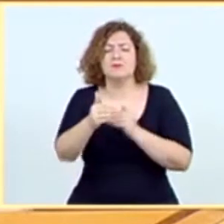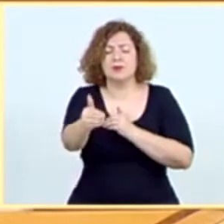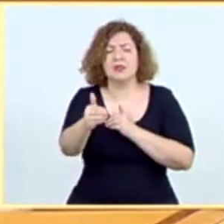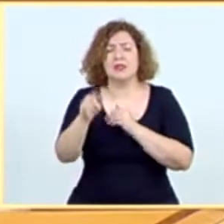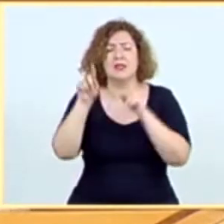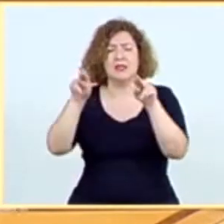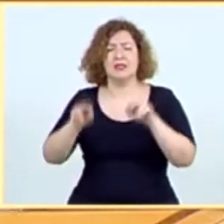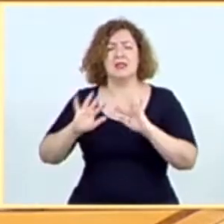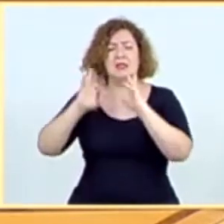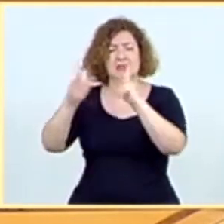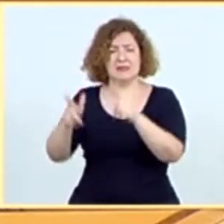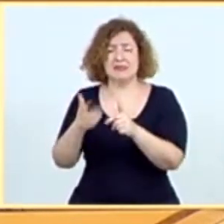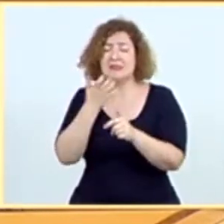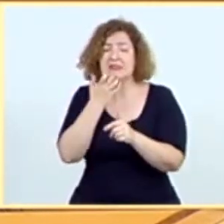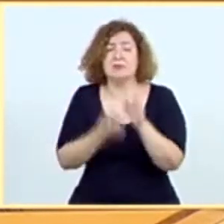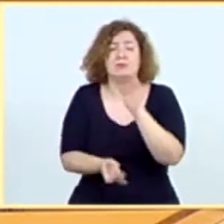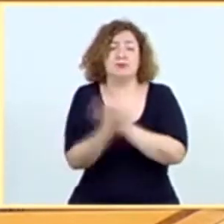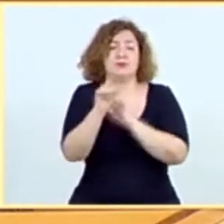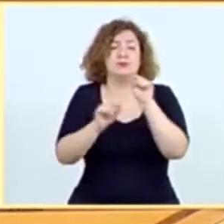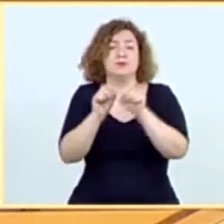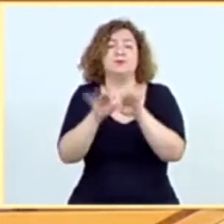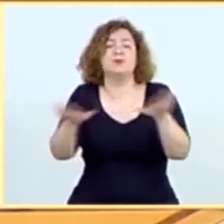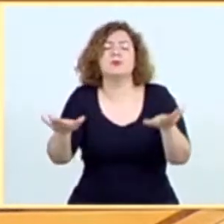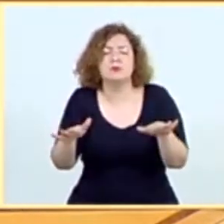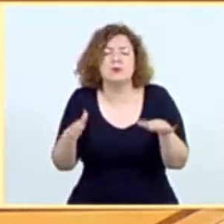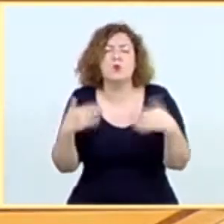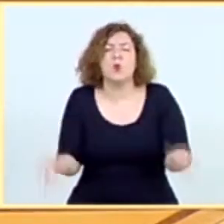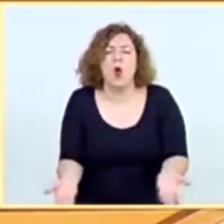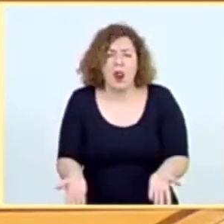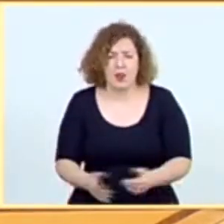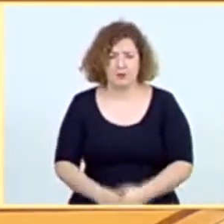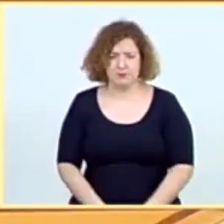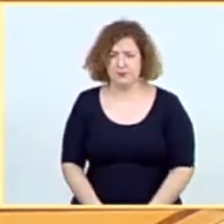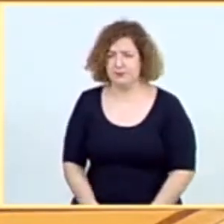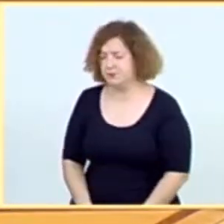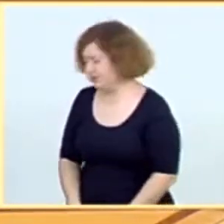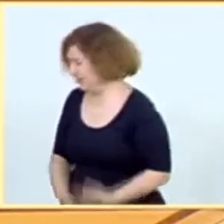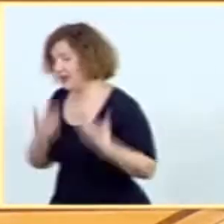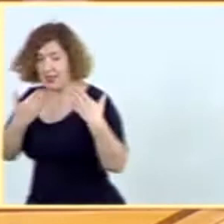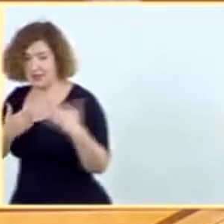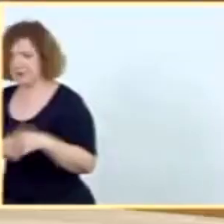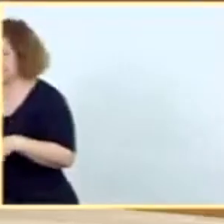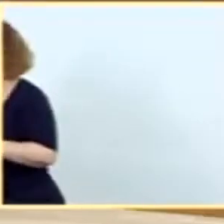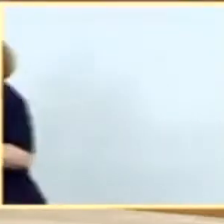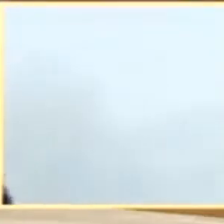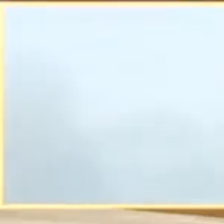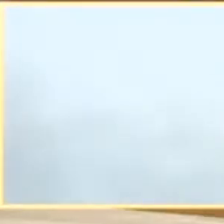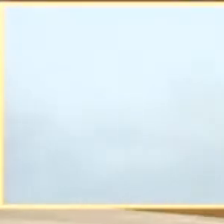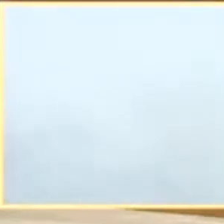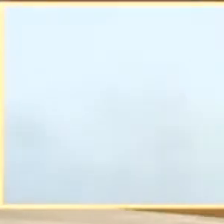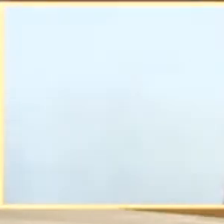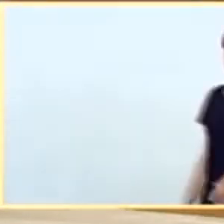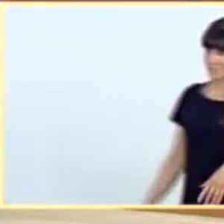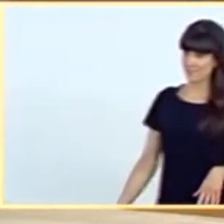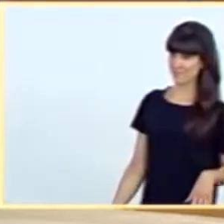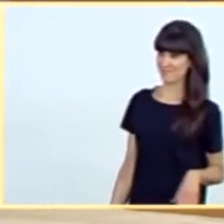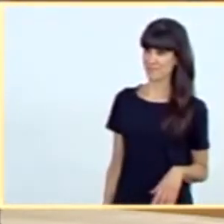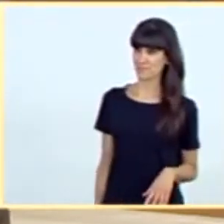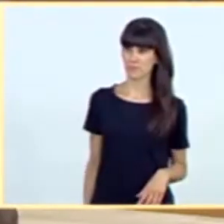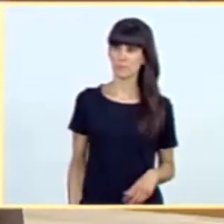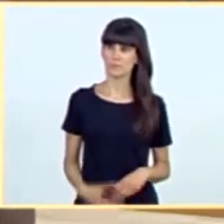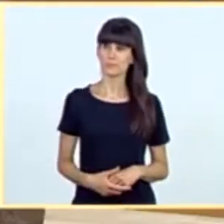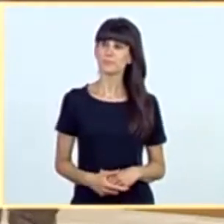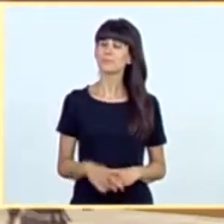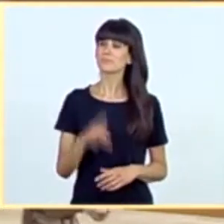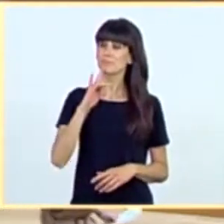residencias ante un posible rebrote de la enfermedad? Muchas gracias. Gracias, señoría. Señorías, les ruego silencio